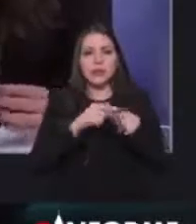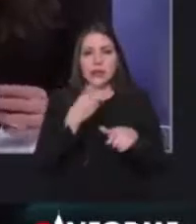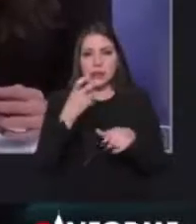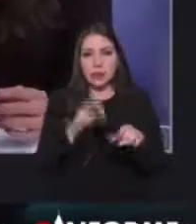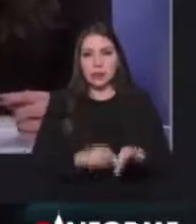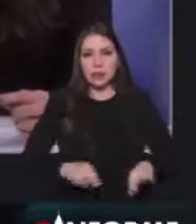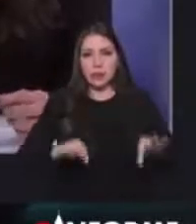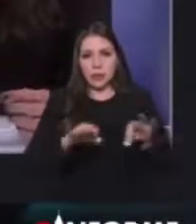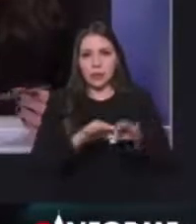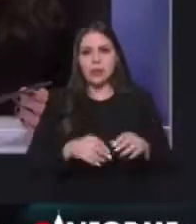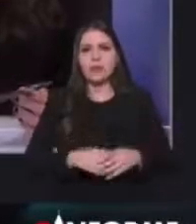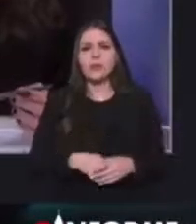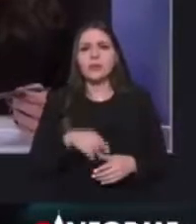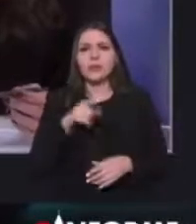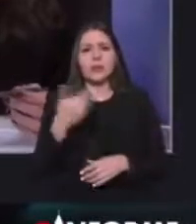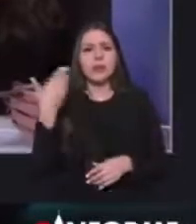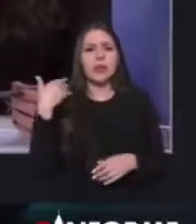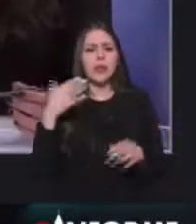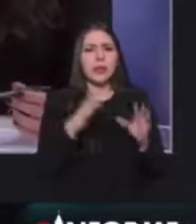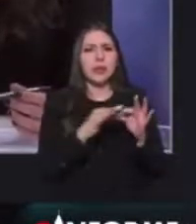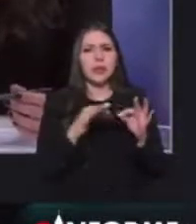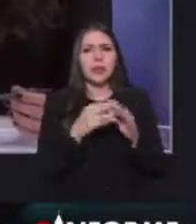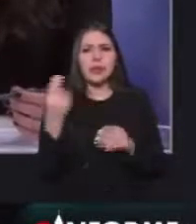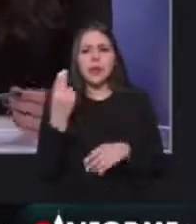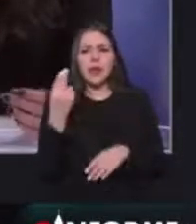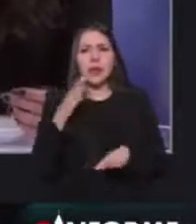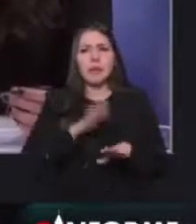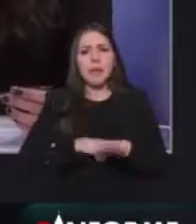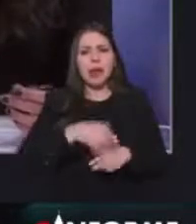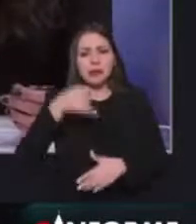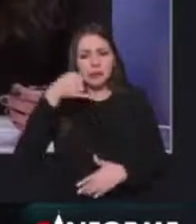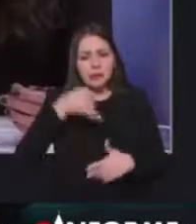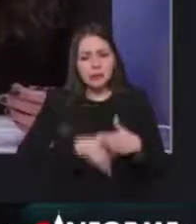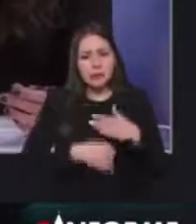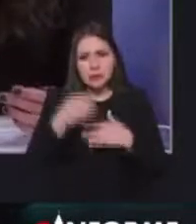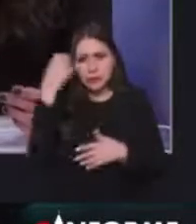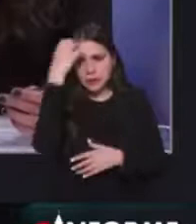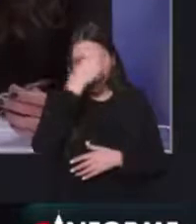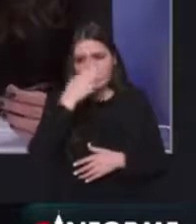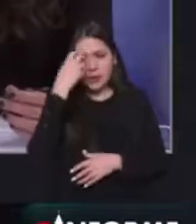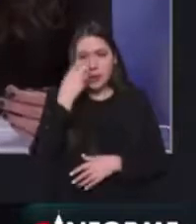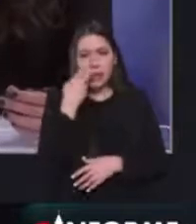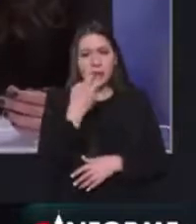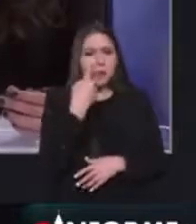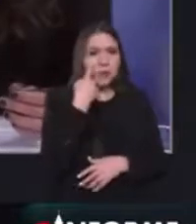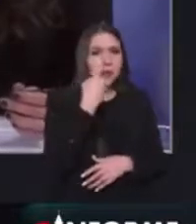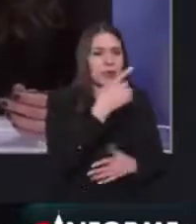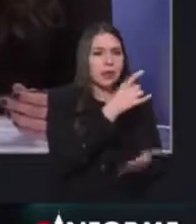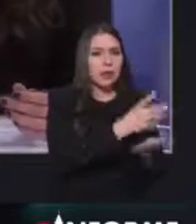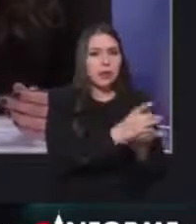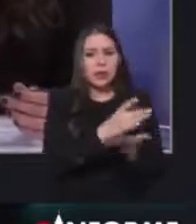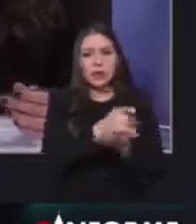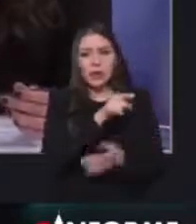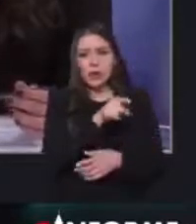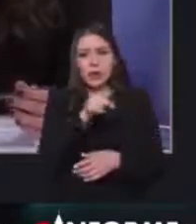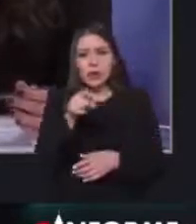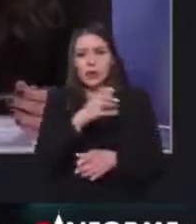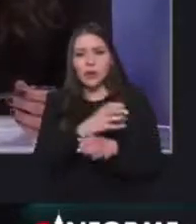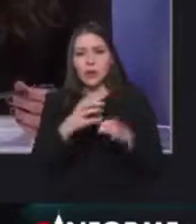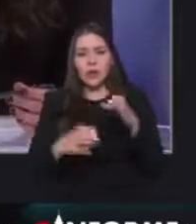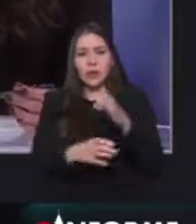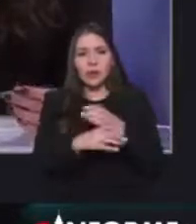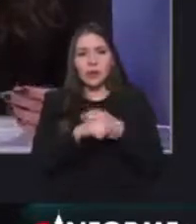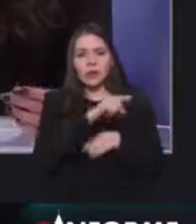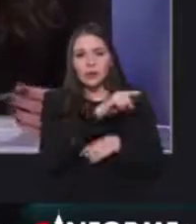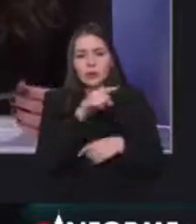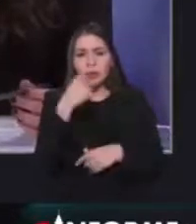la necesidad de realizar un análisis más a profundidad sobre estos casos que se han detectados, que se habla que estadísticamente pues